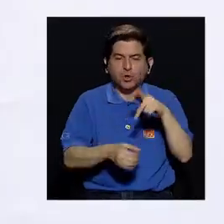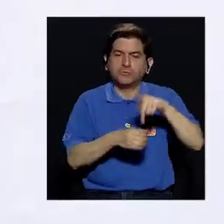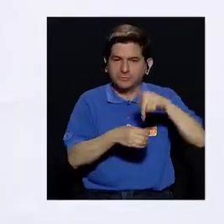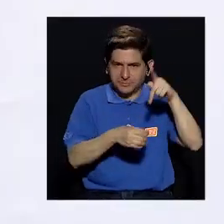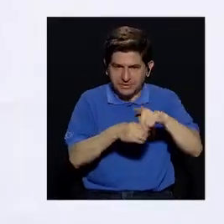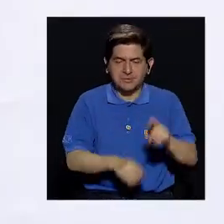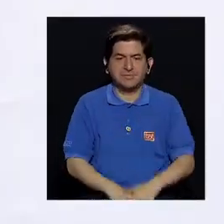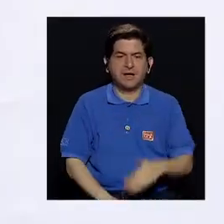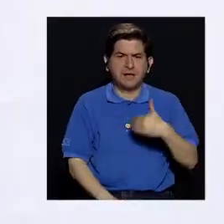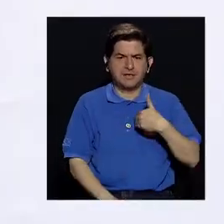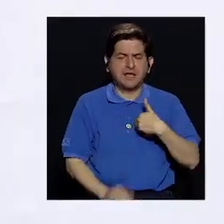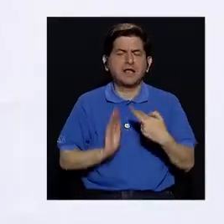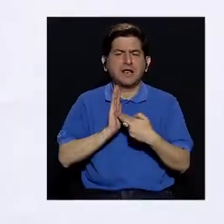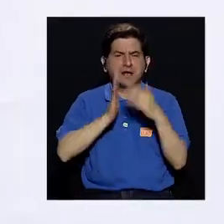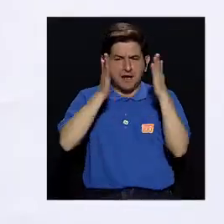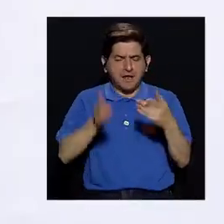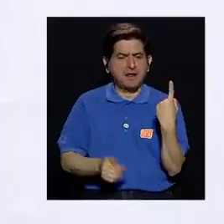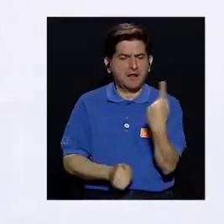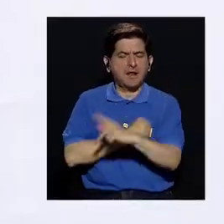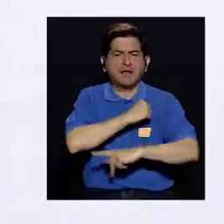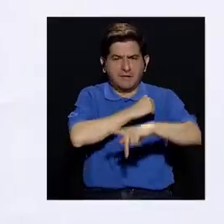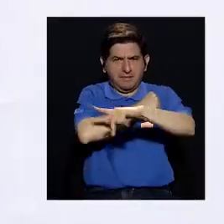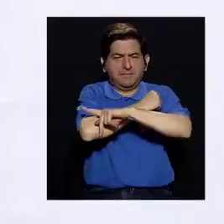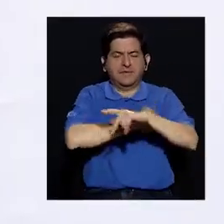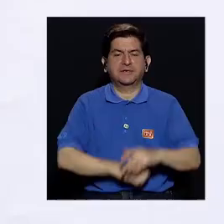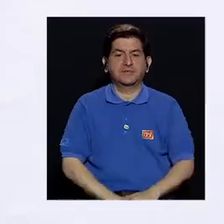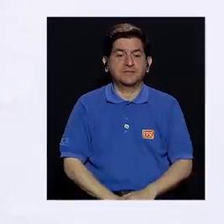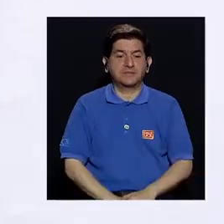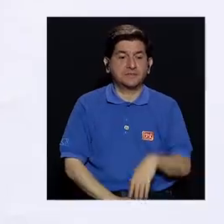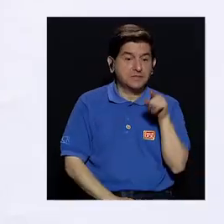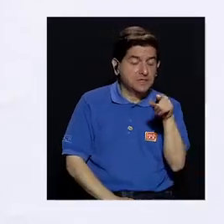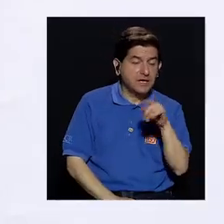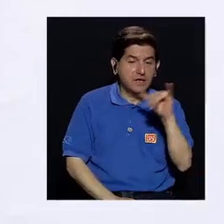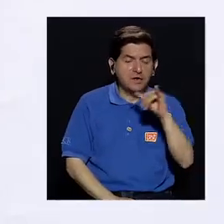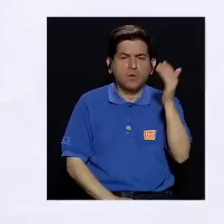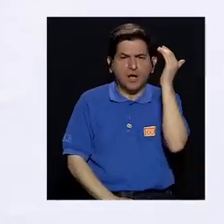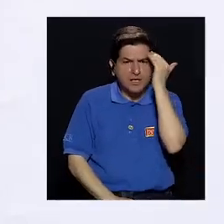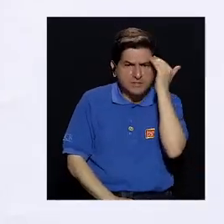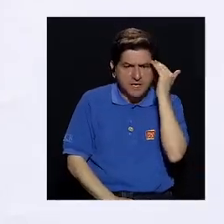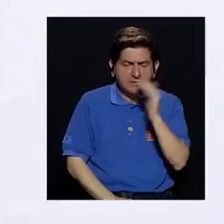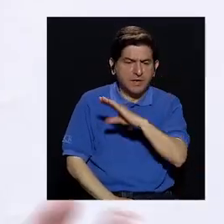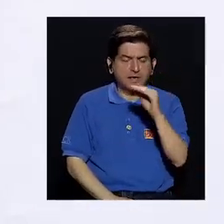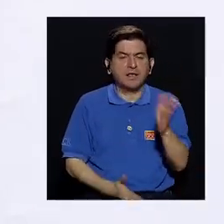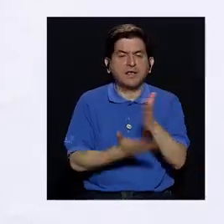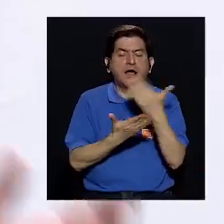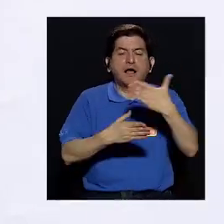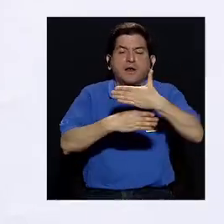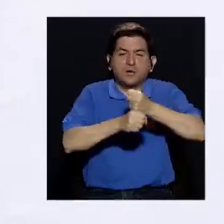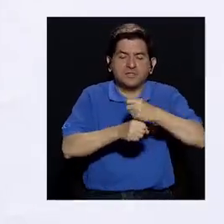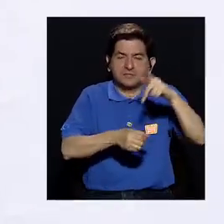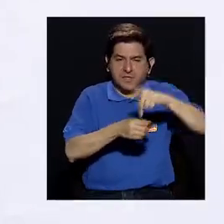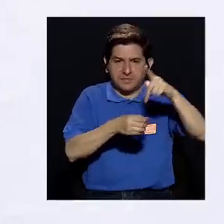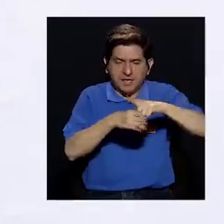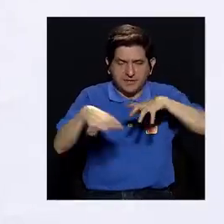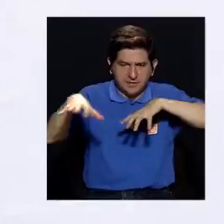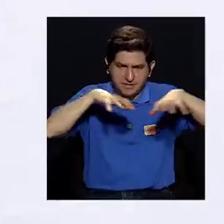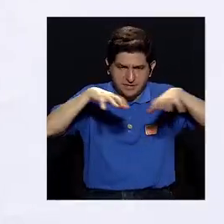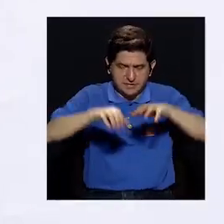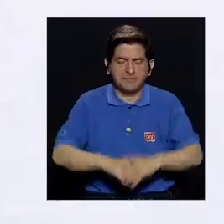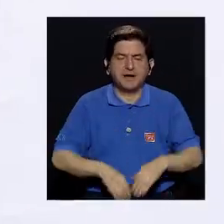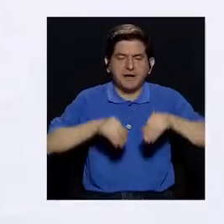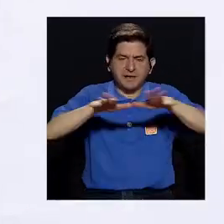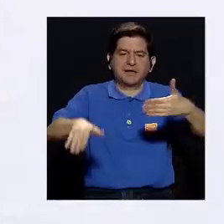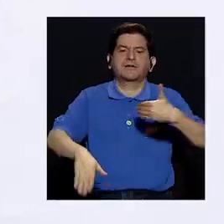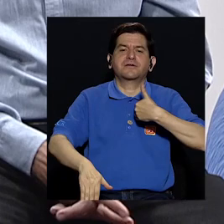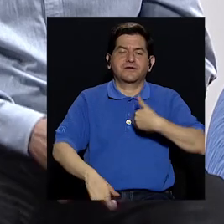todos participen que haya siempre una representación de cada uno de ellos y que cada uno de ellos esté enterado y pueda hacer algo para participar de las actividades